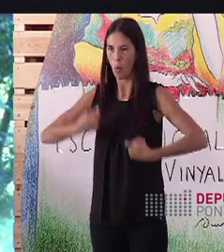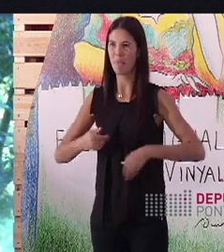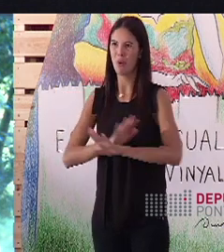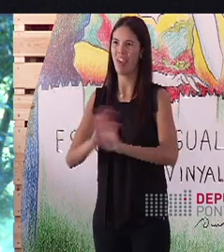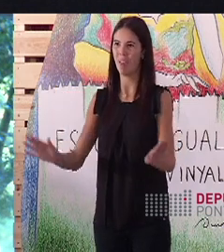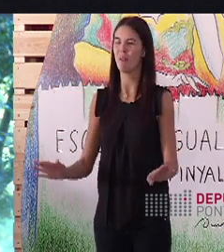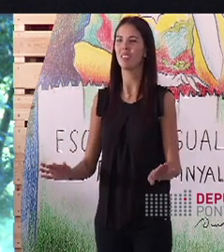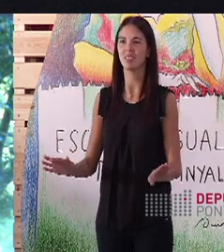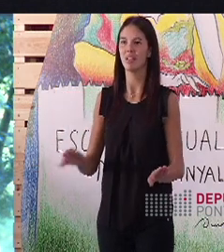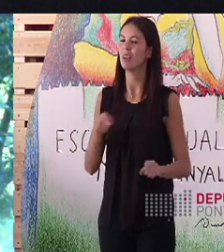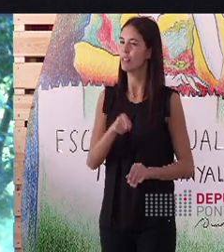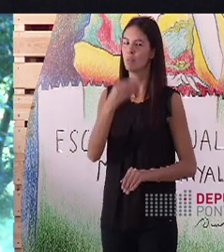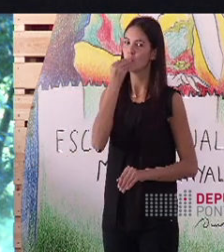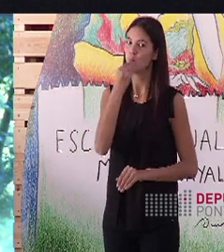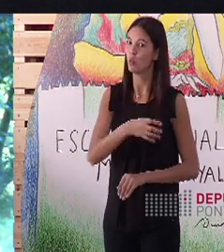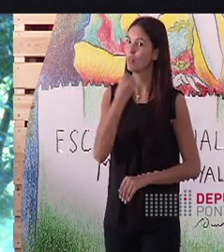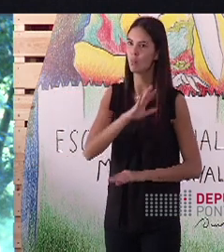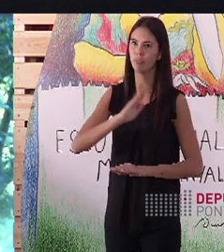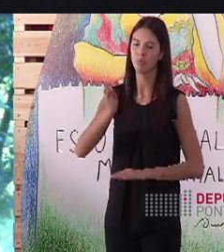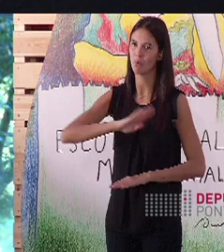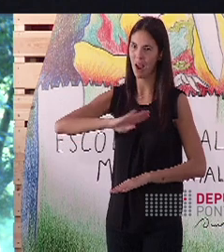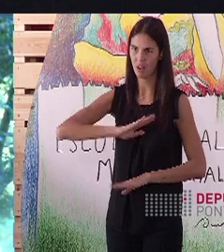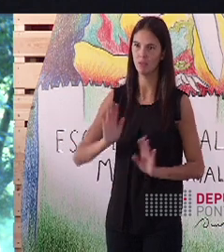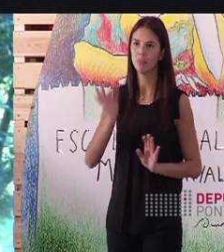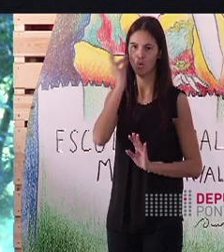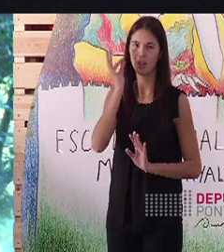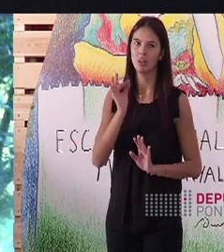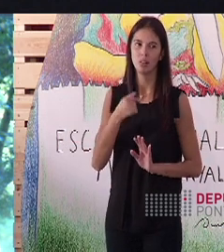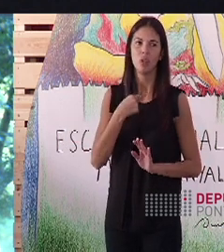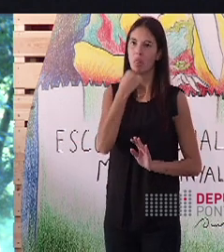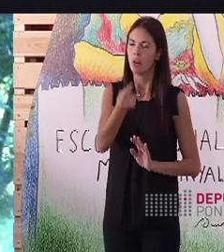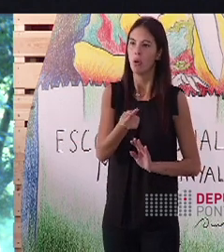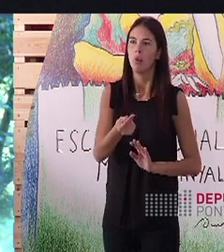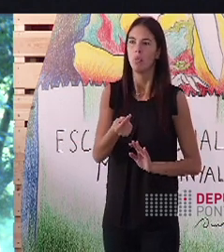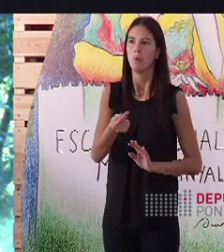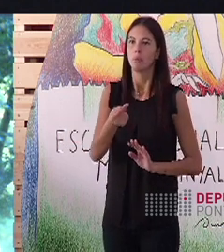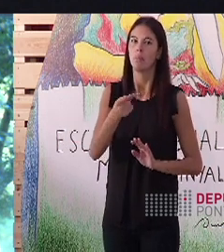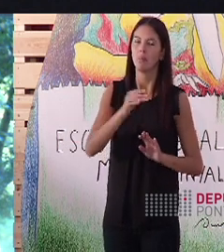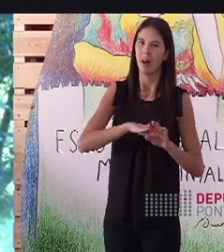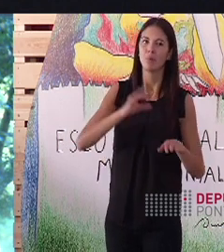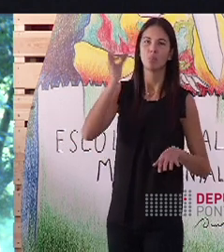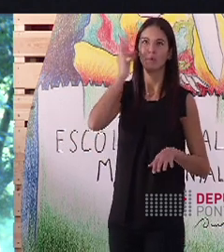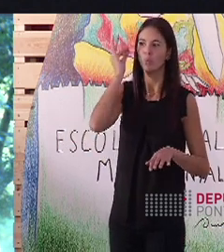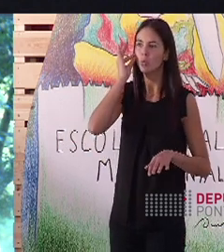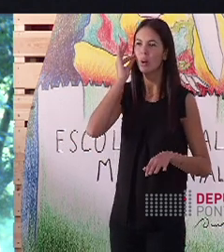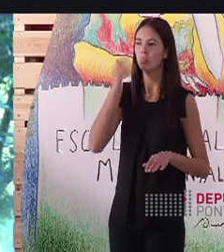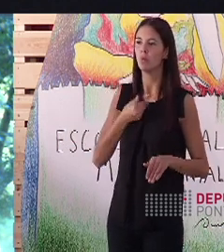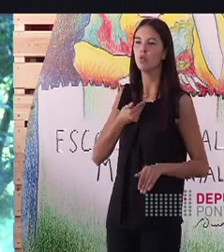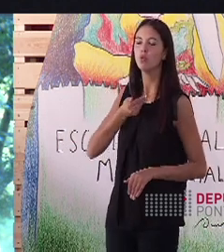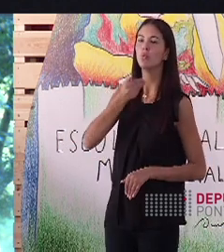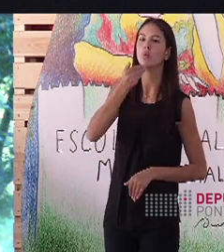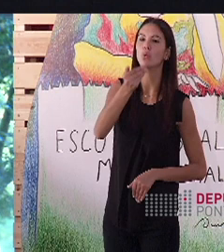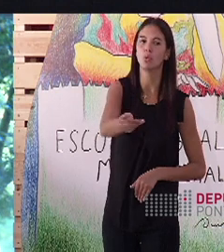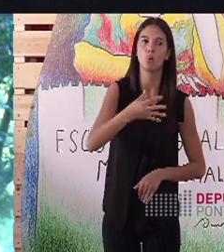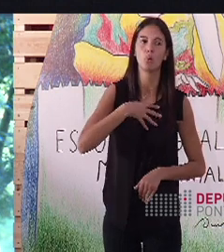eso es muy, muy malo para las mujeres. Yo diría que es muy malo para la posibilidad de quienes